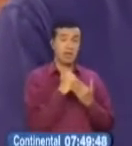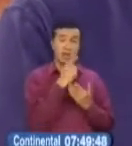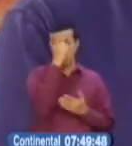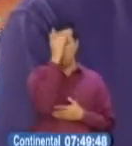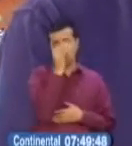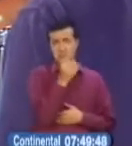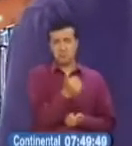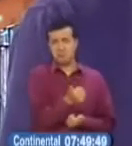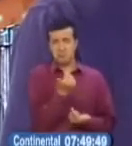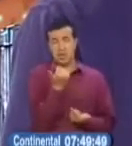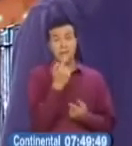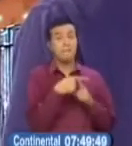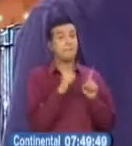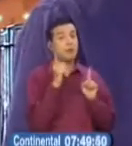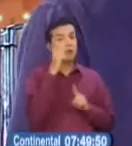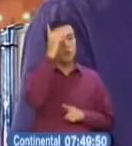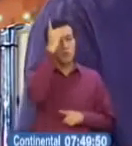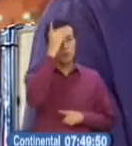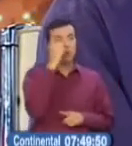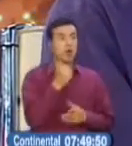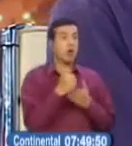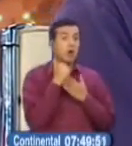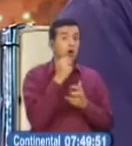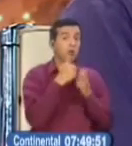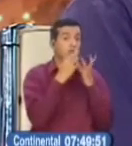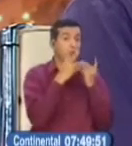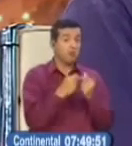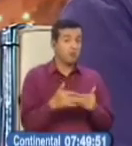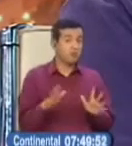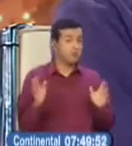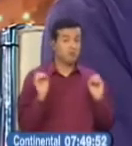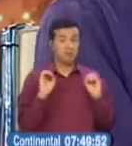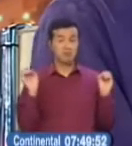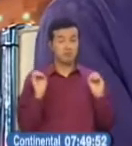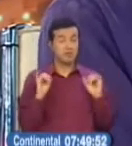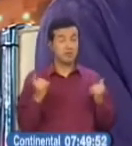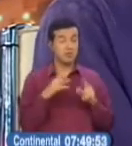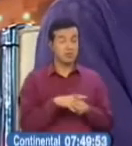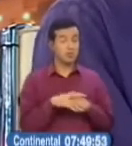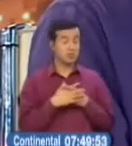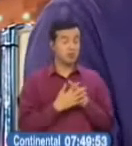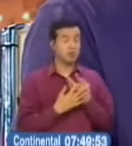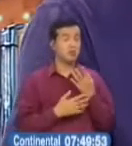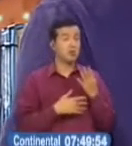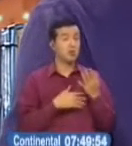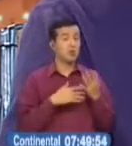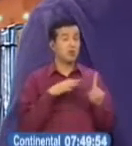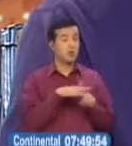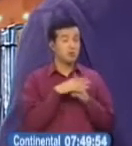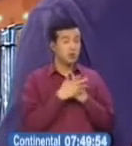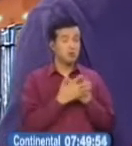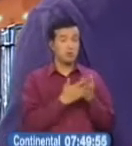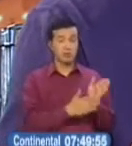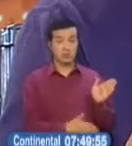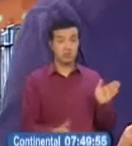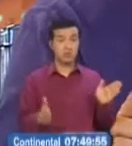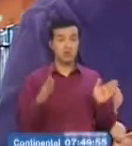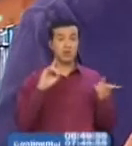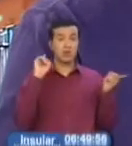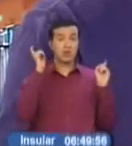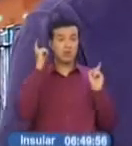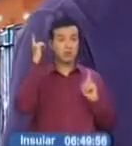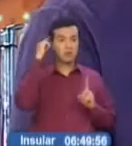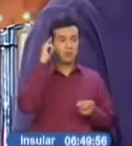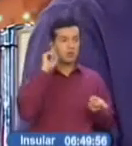es legítimo, pero el tema es que no da una solución estructural, sobre todo en un momento de una coyuntura y en un momento de un periodo de cambio